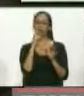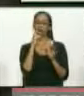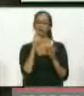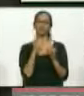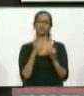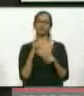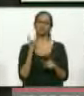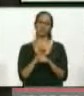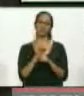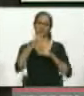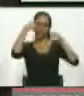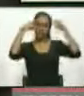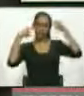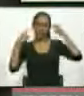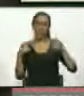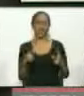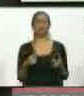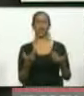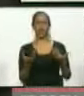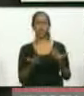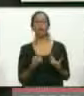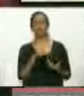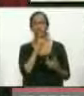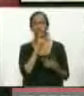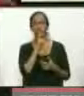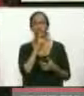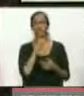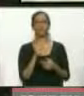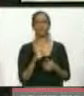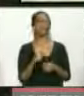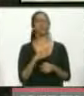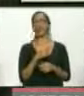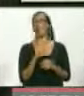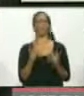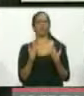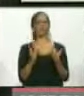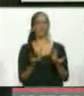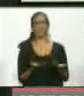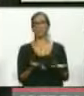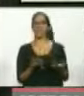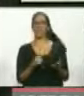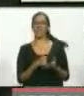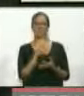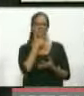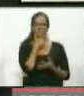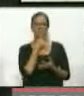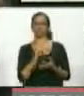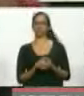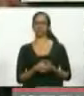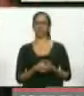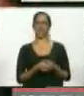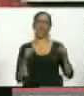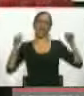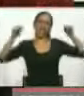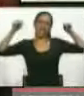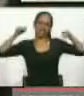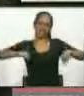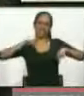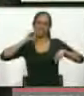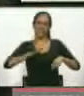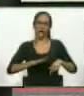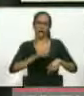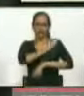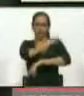de chávez no las han puesto difíciles no se la vamos a entregar en papo está aquí estamos aquí estábamos como